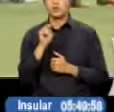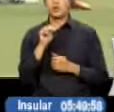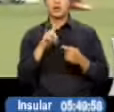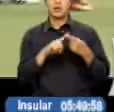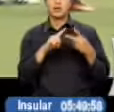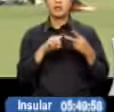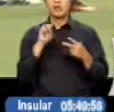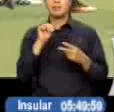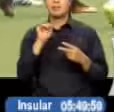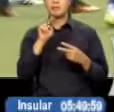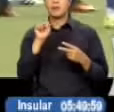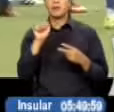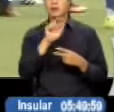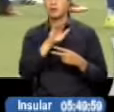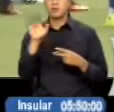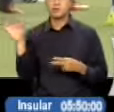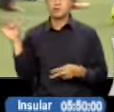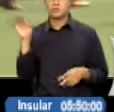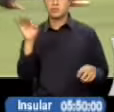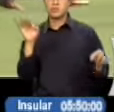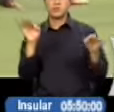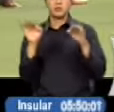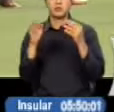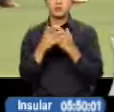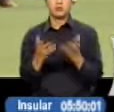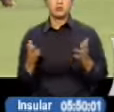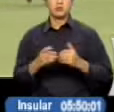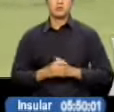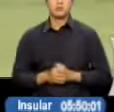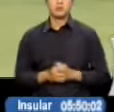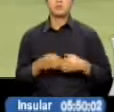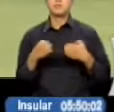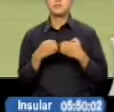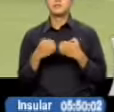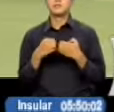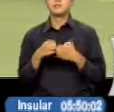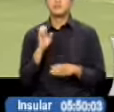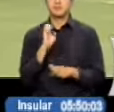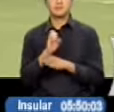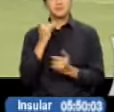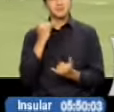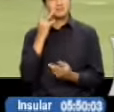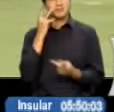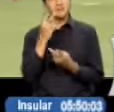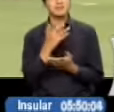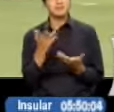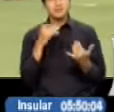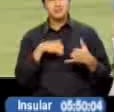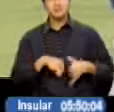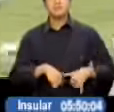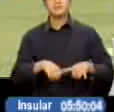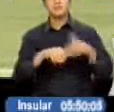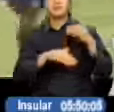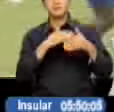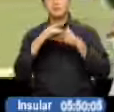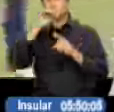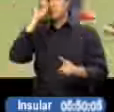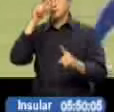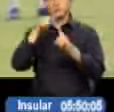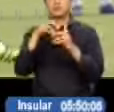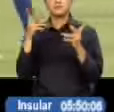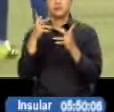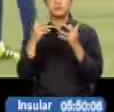mina parte de la alineación titular de este este equipo tricolor que día de hoy espera seguir haciendo historia rumbo a las